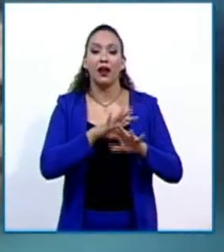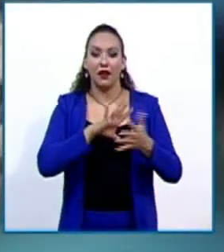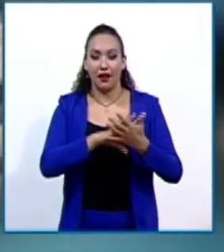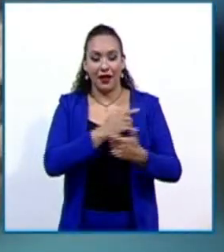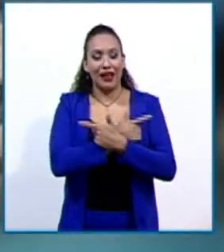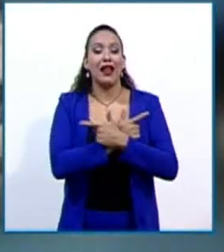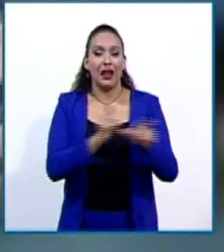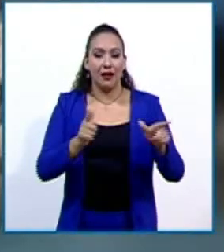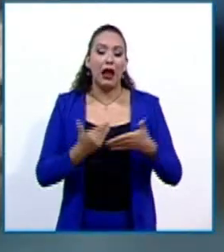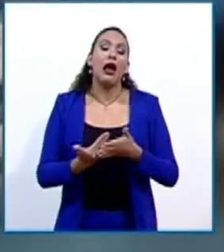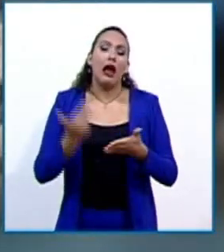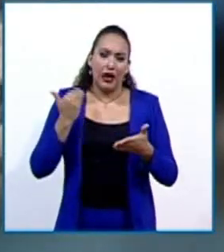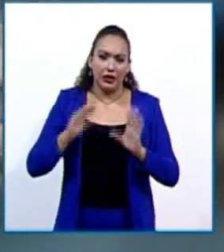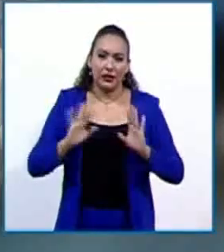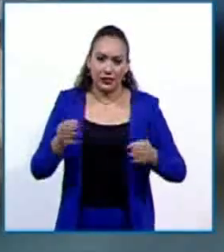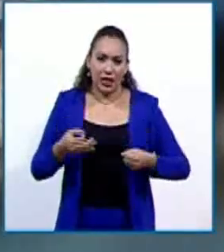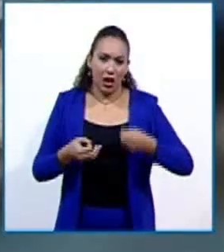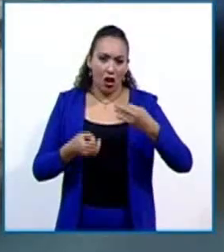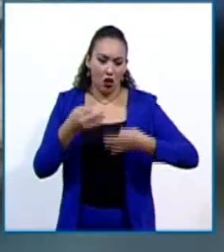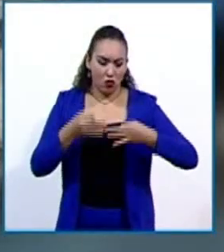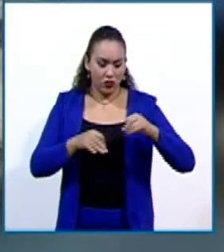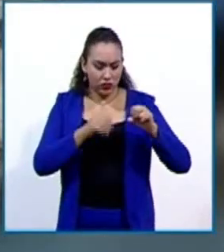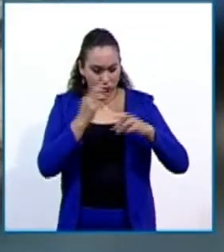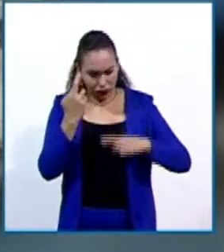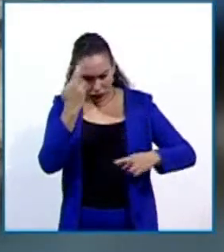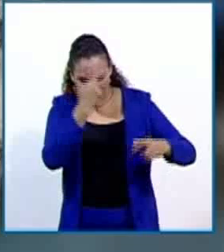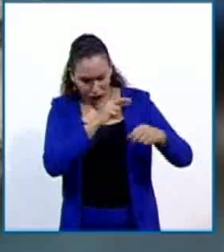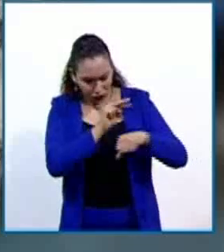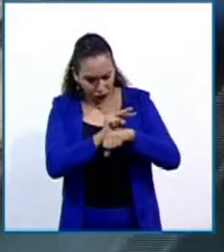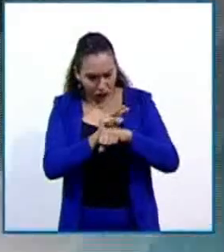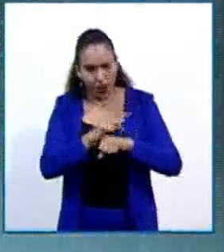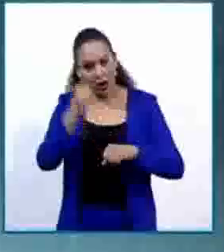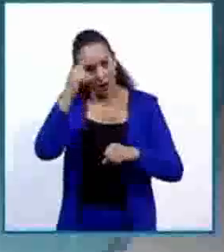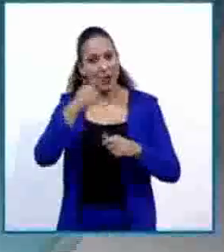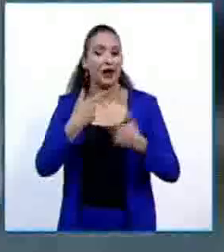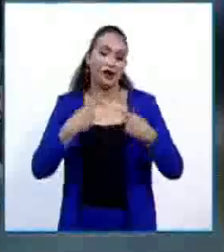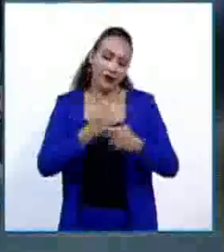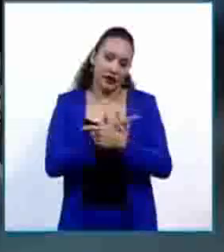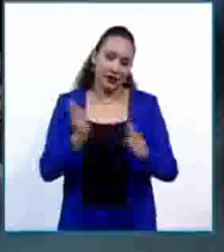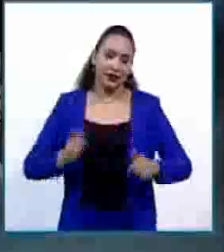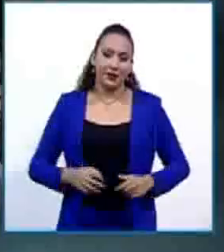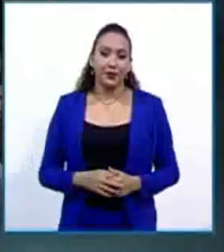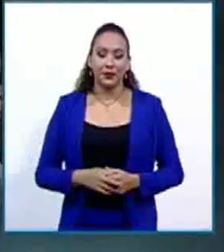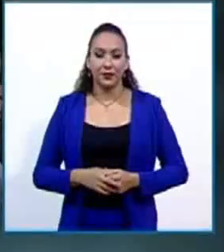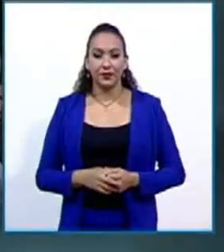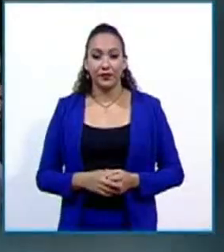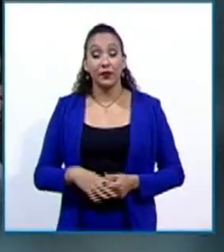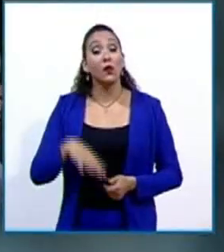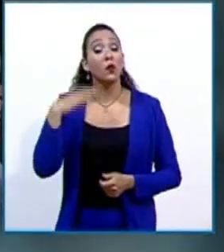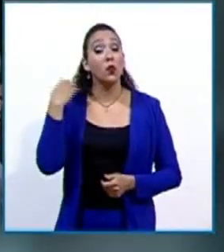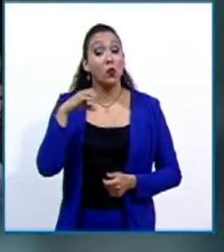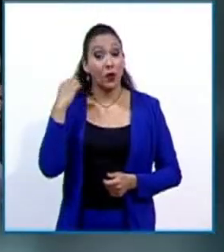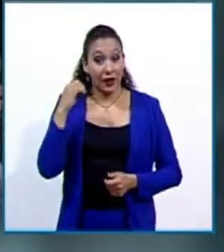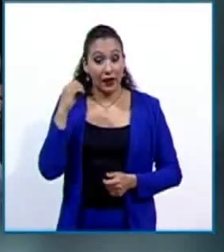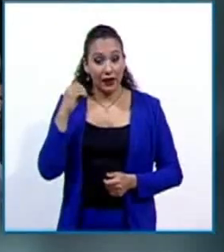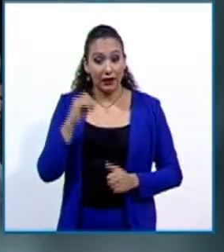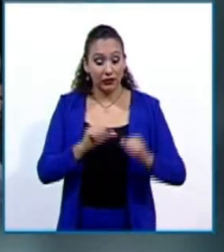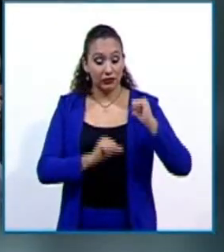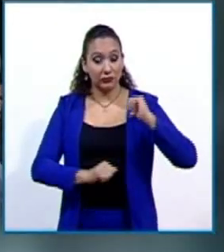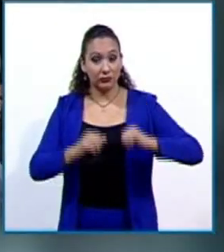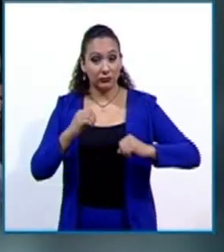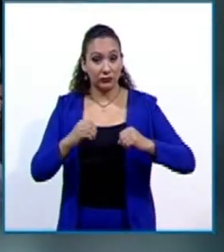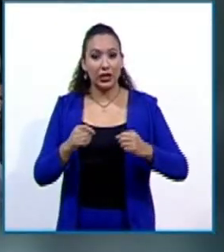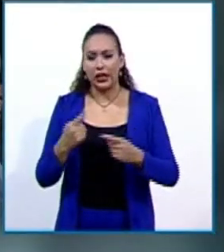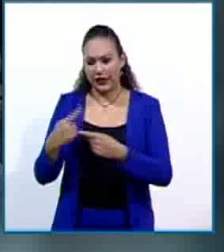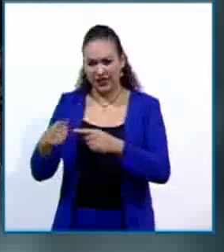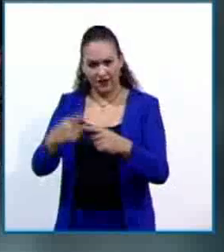fueron revisados por los juzgados especializados en ejecución de sanciones. En Oaxaca, el Poder Judicial Estatal y